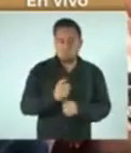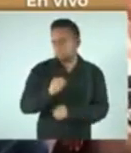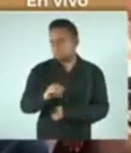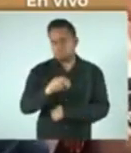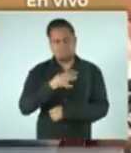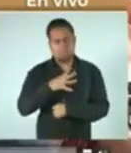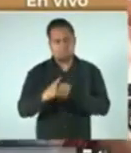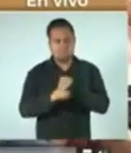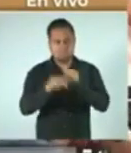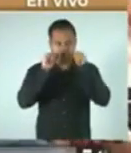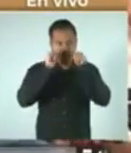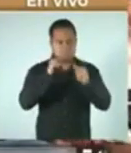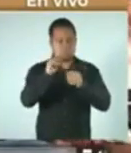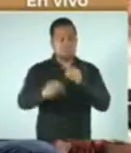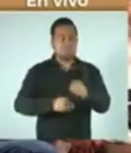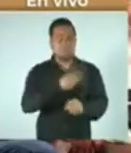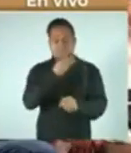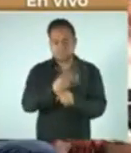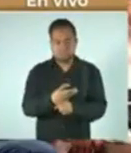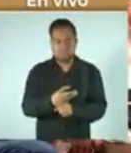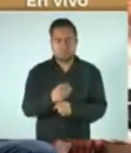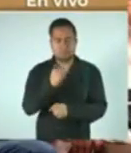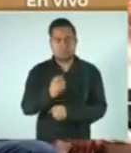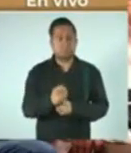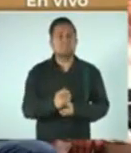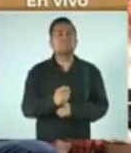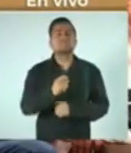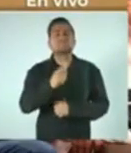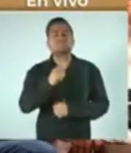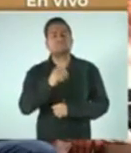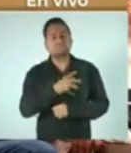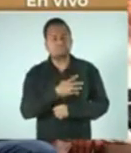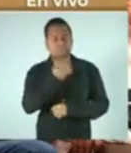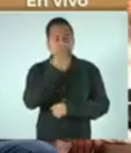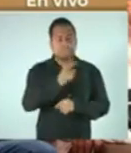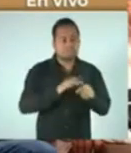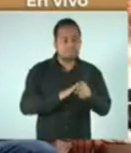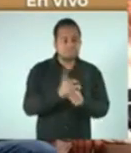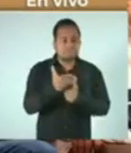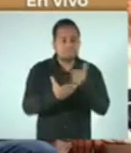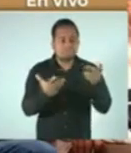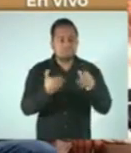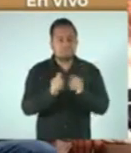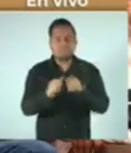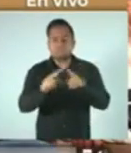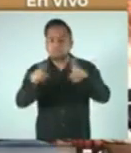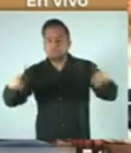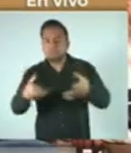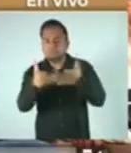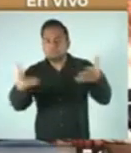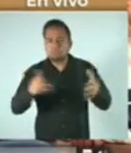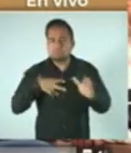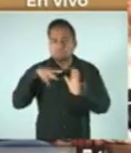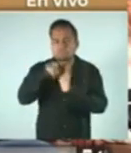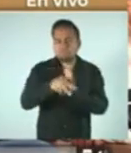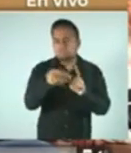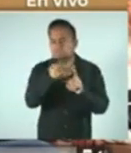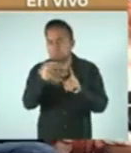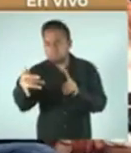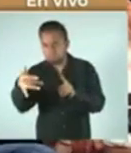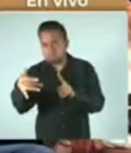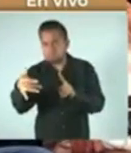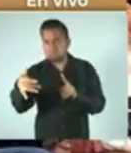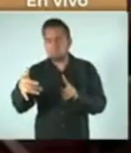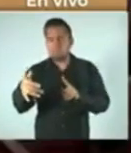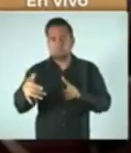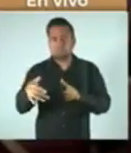garantizada. Y tercero, determinar qué se va a hacer con ese polígono. No sé si tengamos el video hoy,